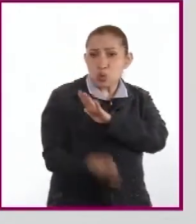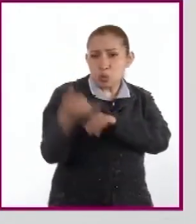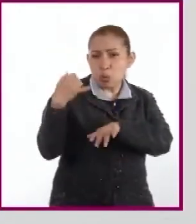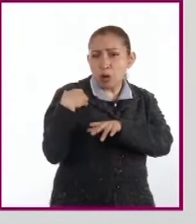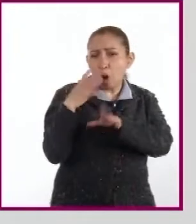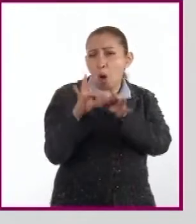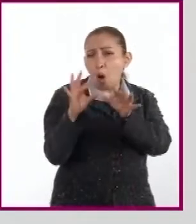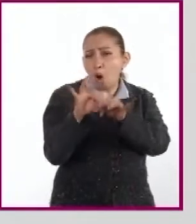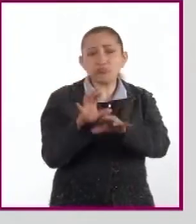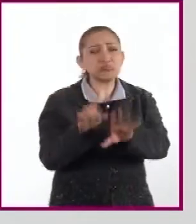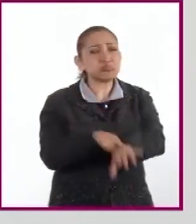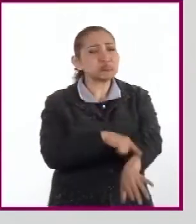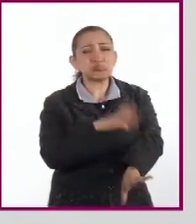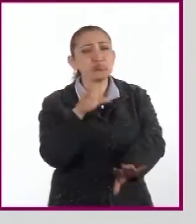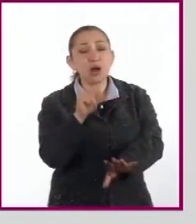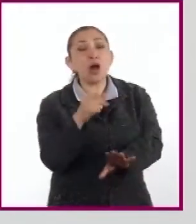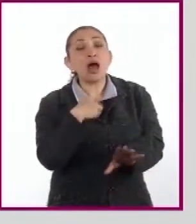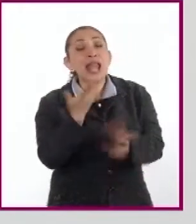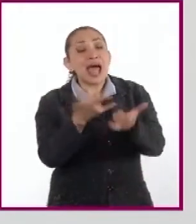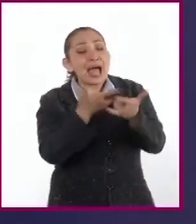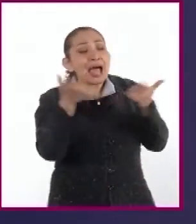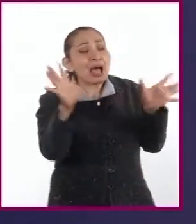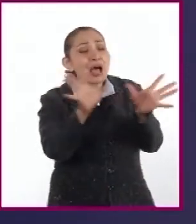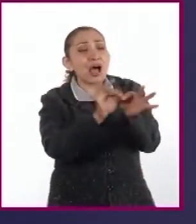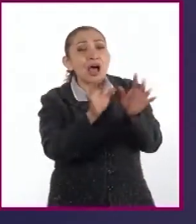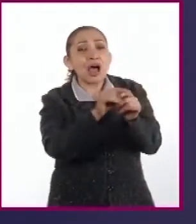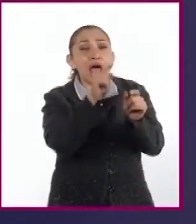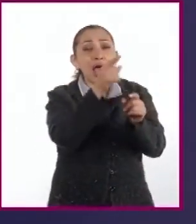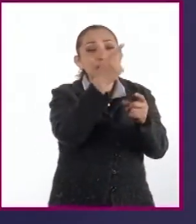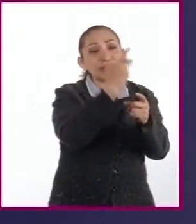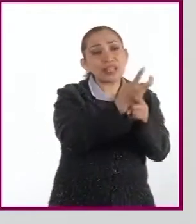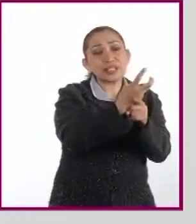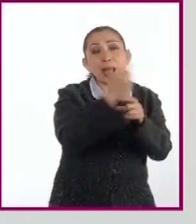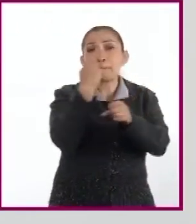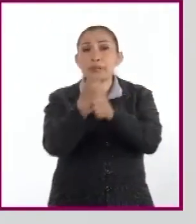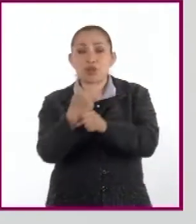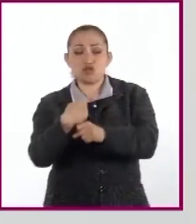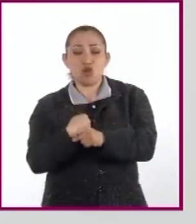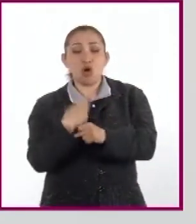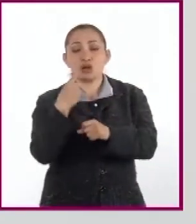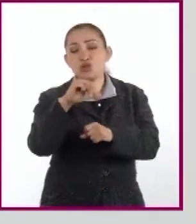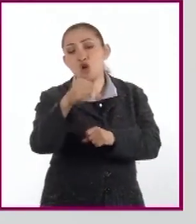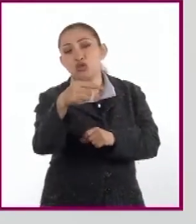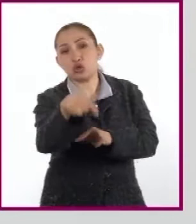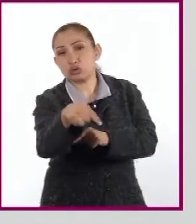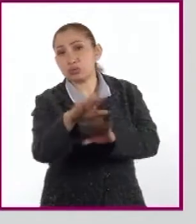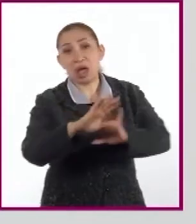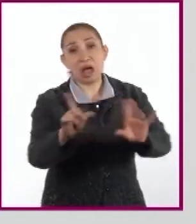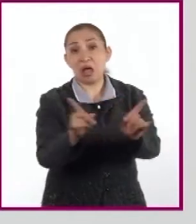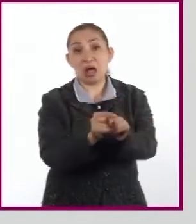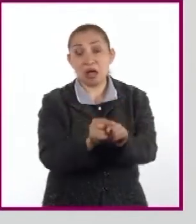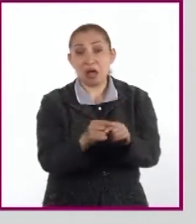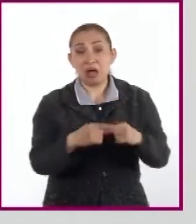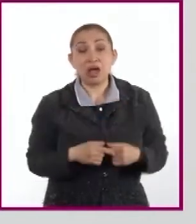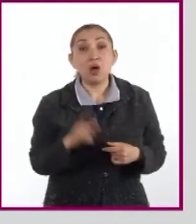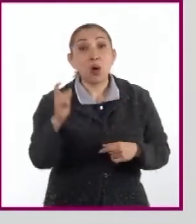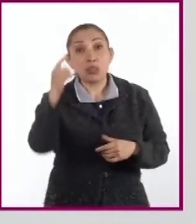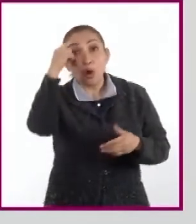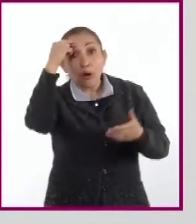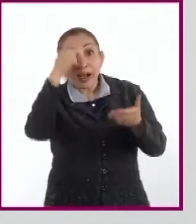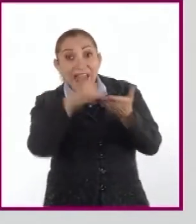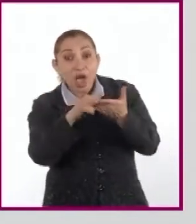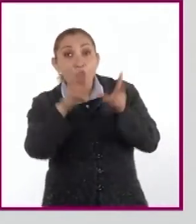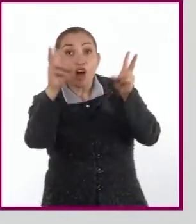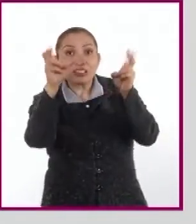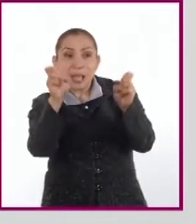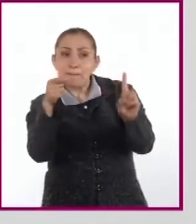descripciones. Generalmente, la narración combina la tercera y la primera persona. Sin embargo, cuando la creencia o el